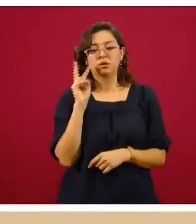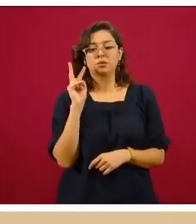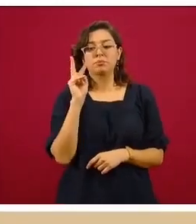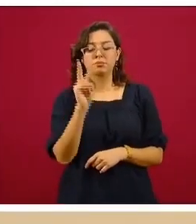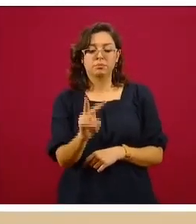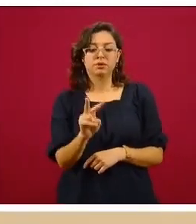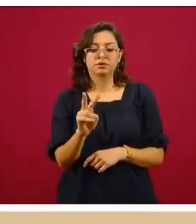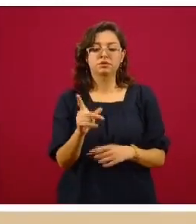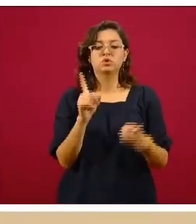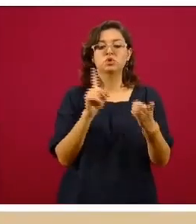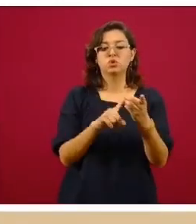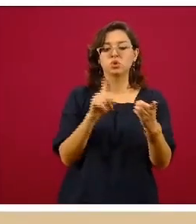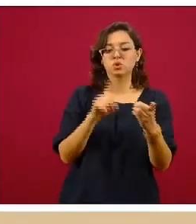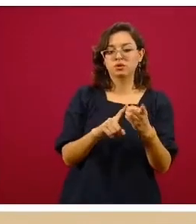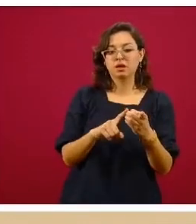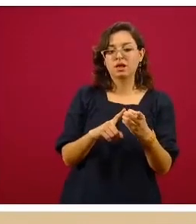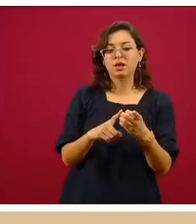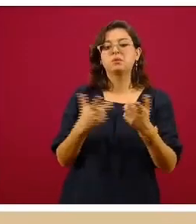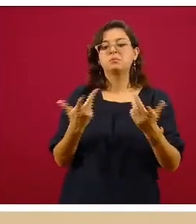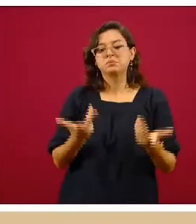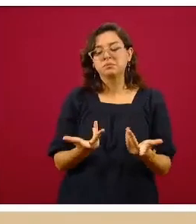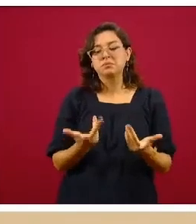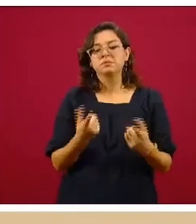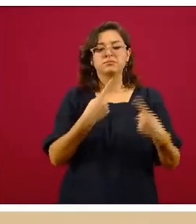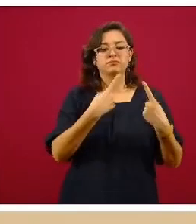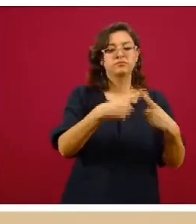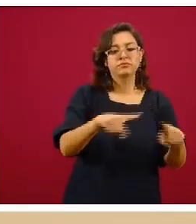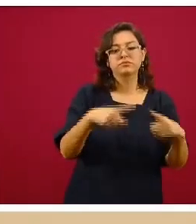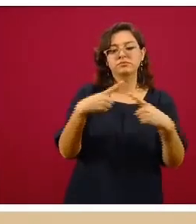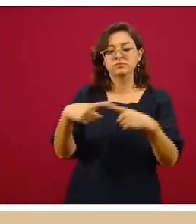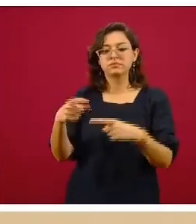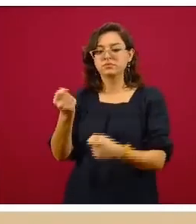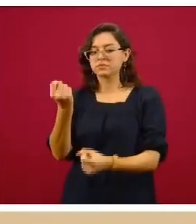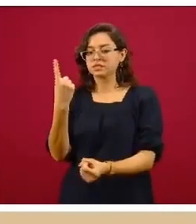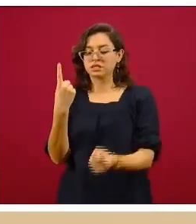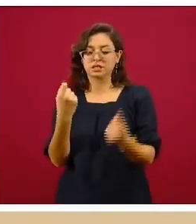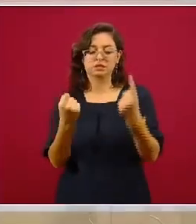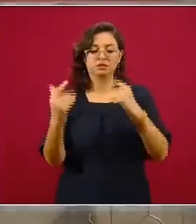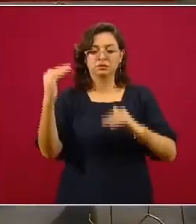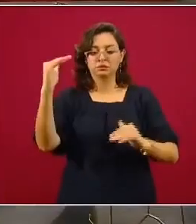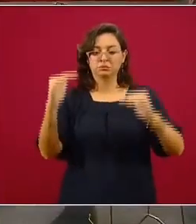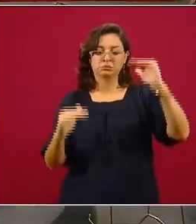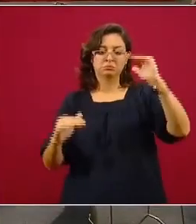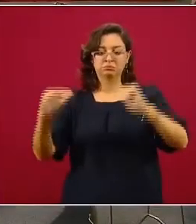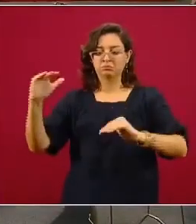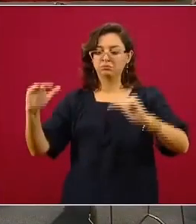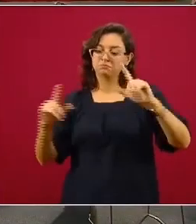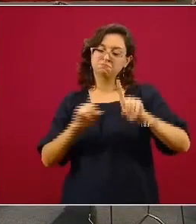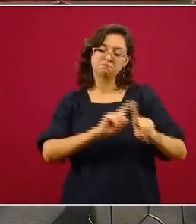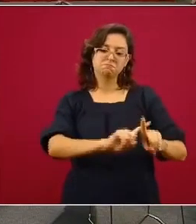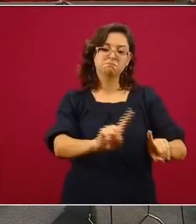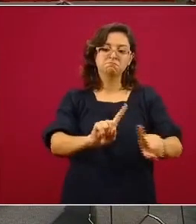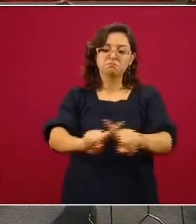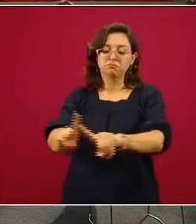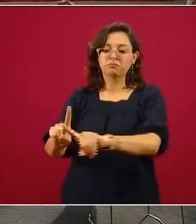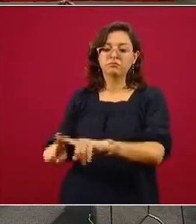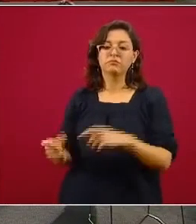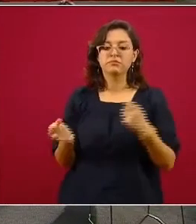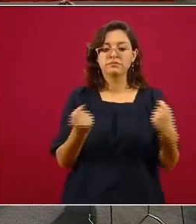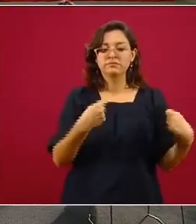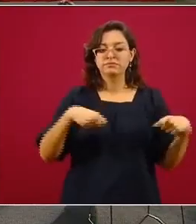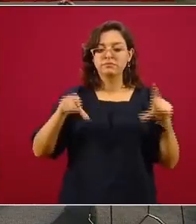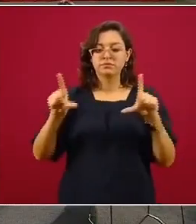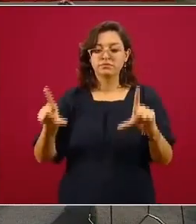notar diferencias importantes en relación a esta comparación. Veamos la siguiente